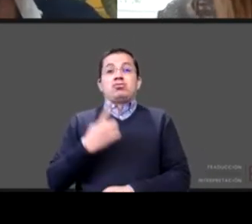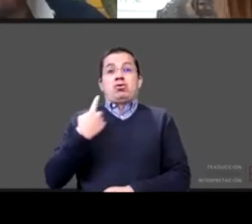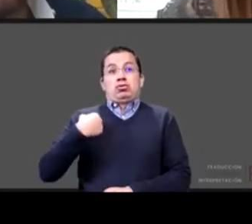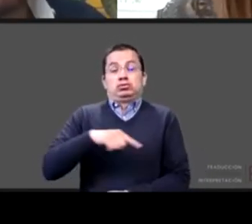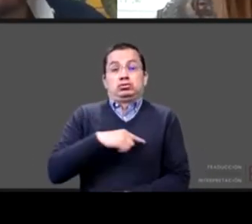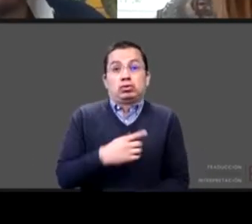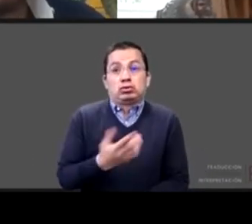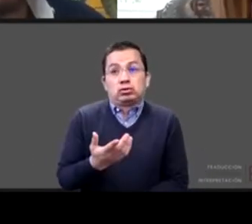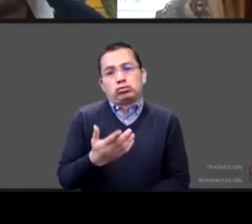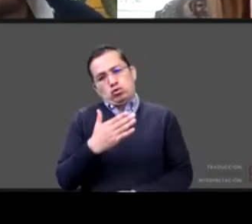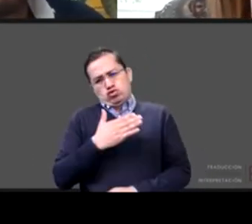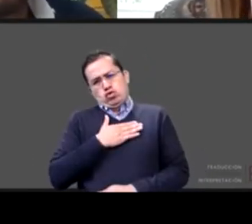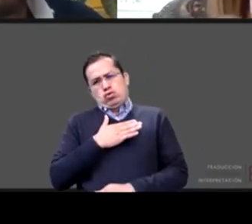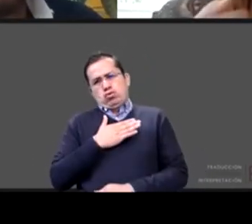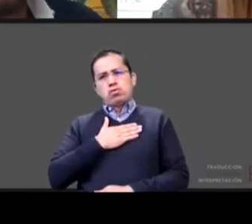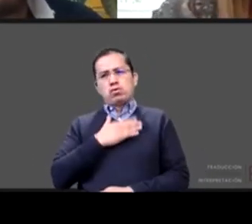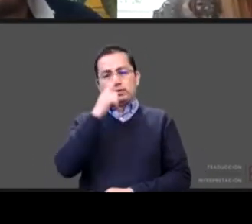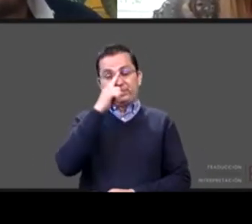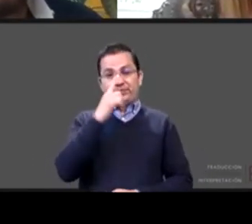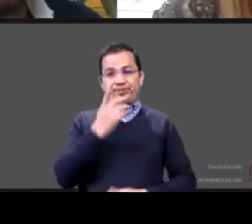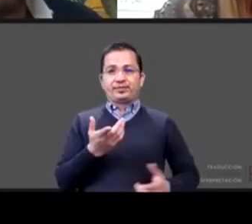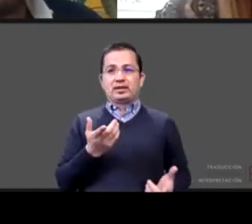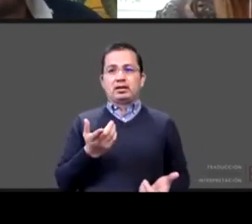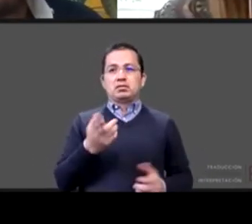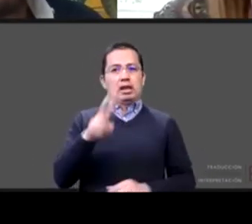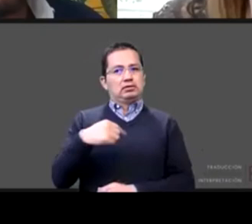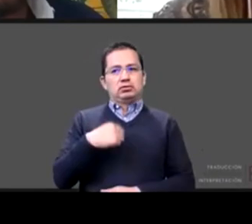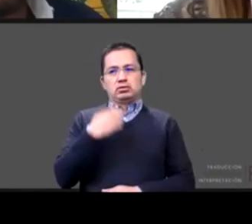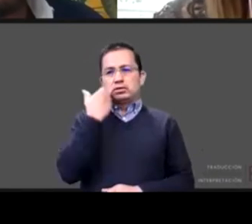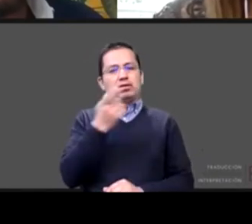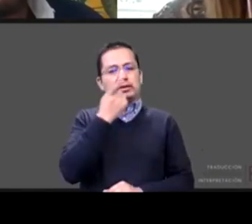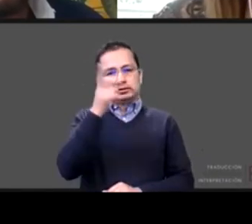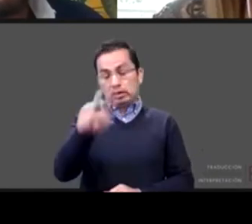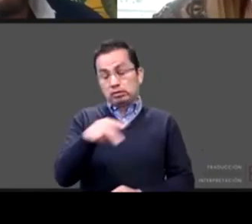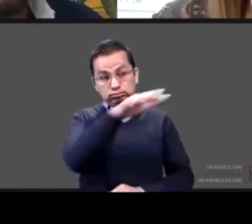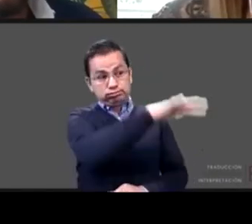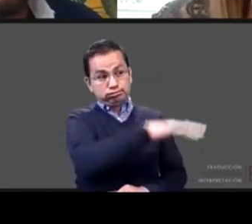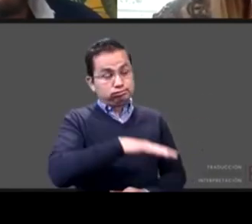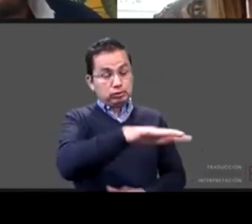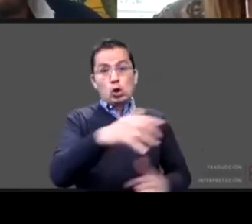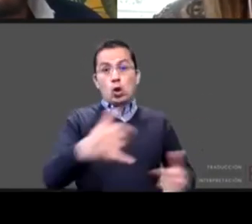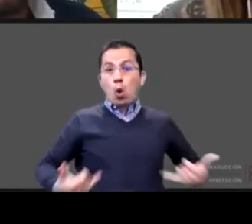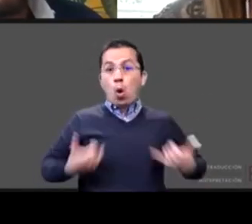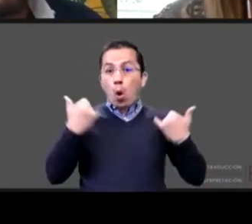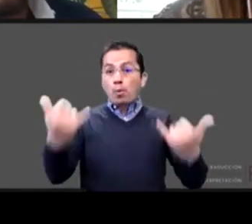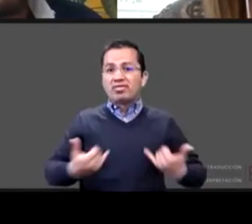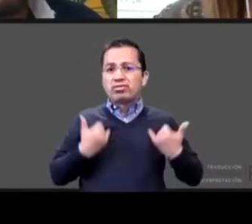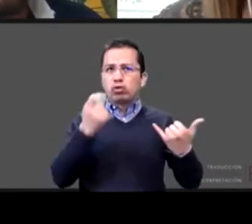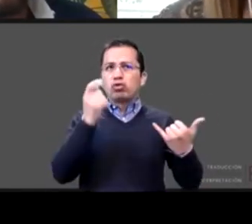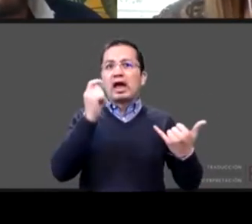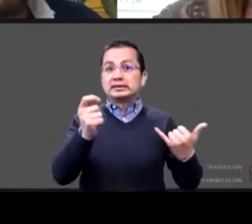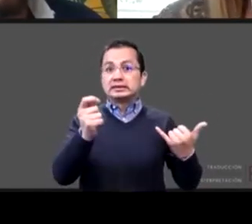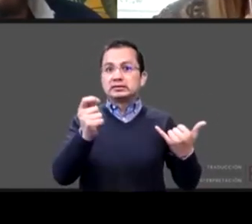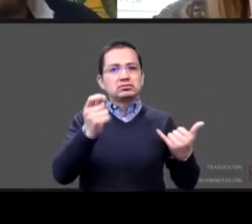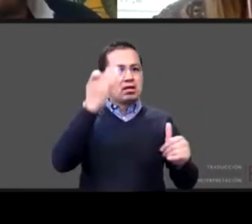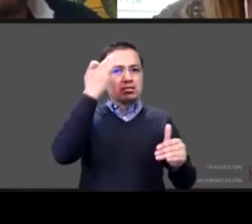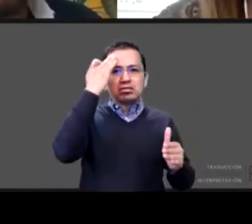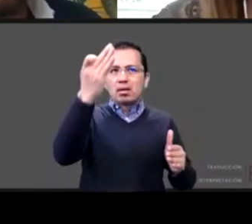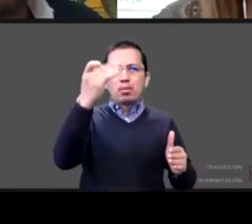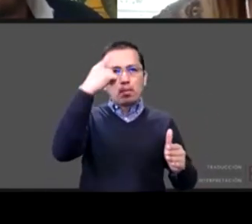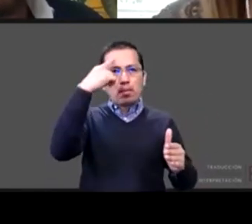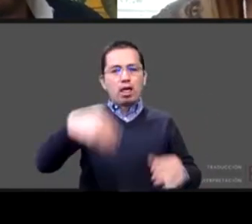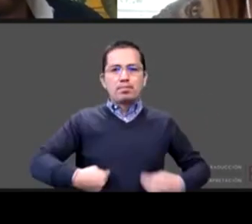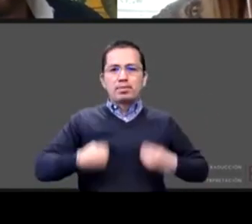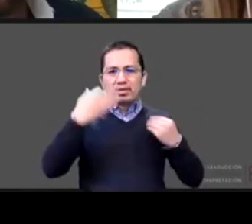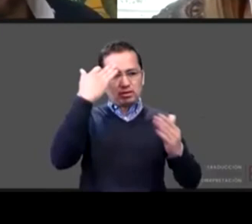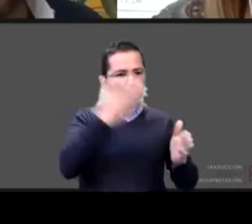yo no dejaría de estar tranquila sin recordarlo, ¿no? La juventud es un momento de vida que necesita herramientas especializadas, que necesita